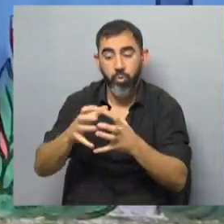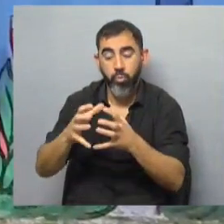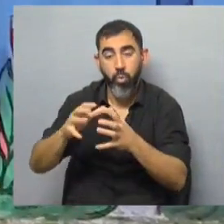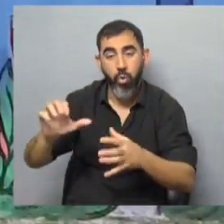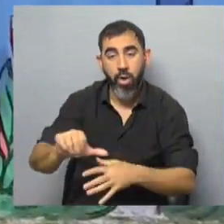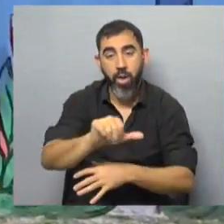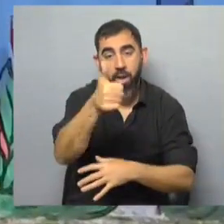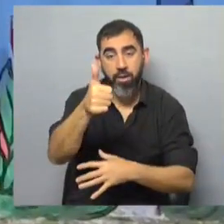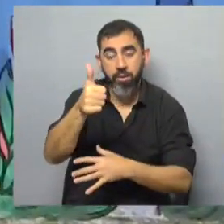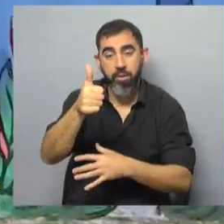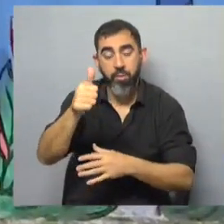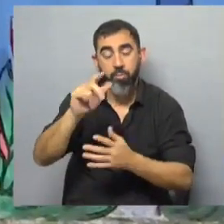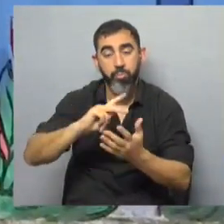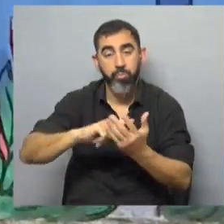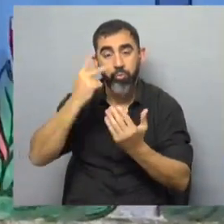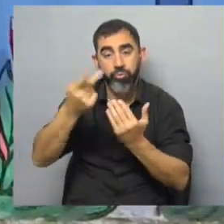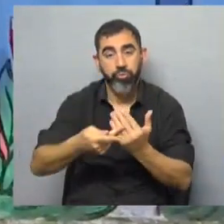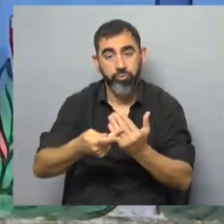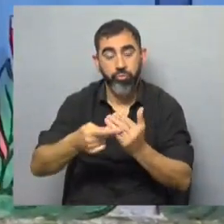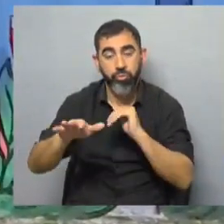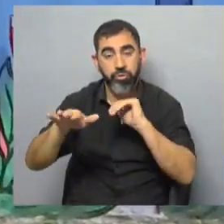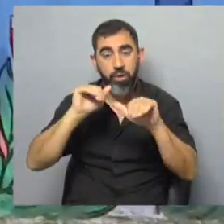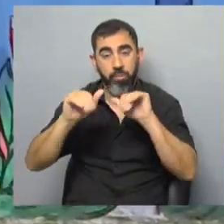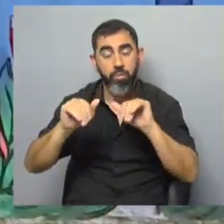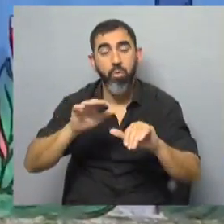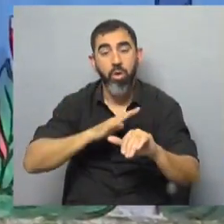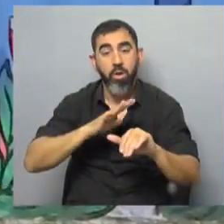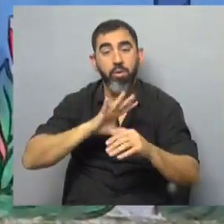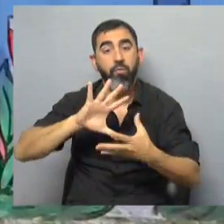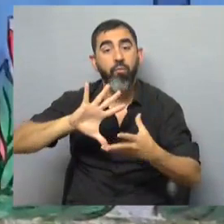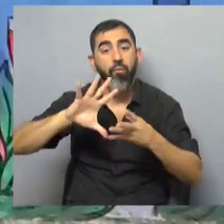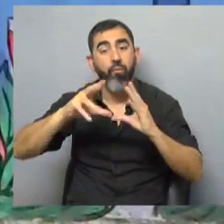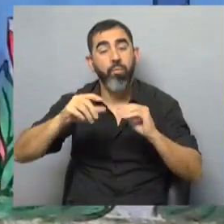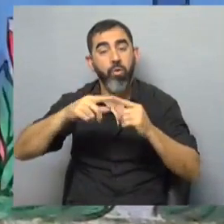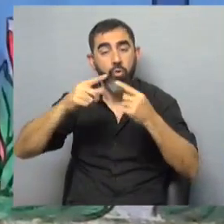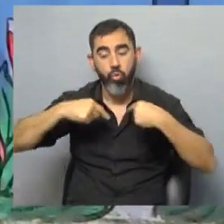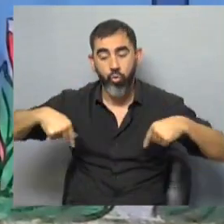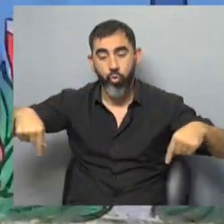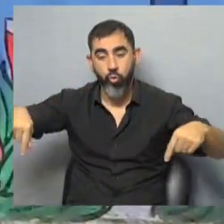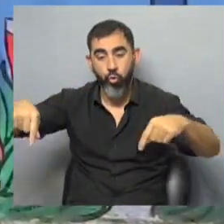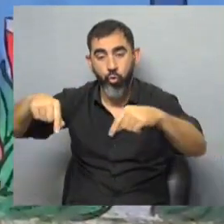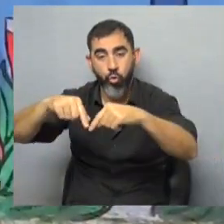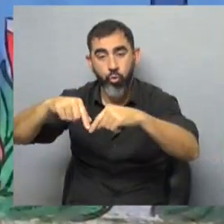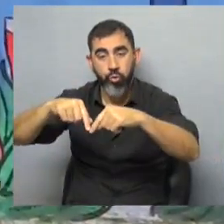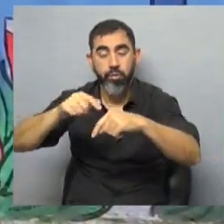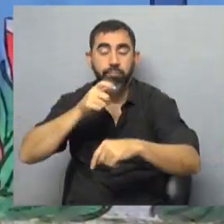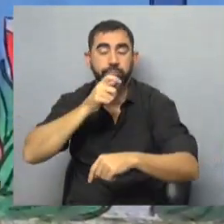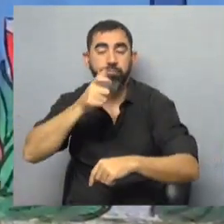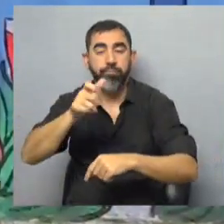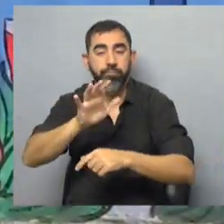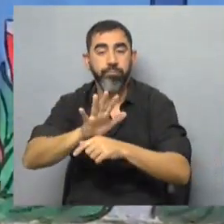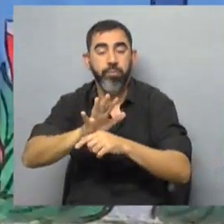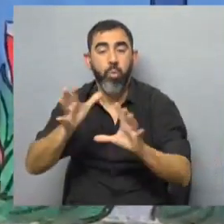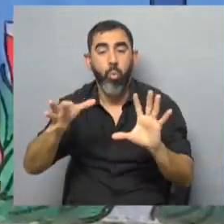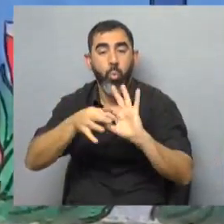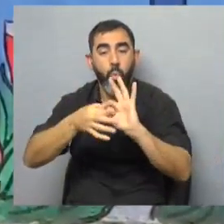este memorial que ya les adelantamos, va a tener una forma de ronda, bueno, significando esa unión